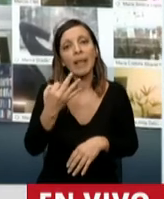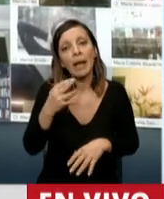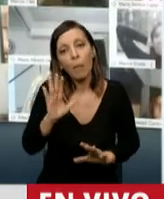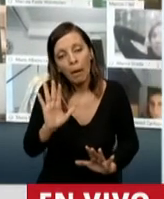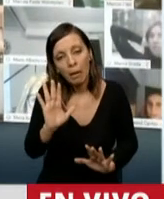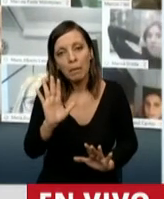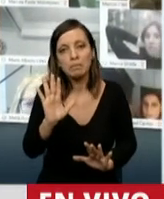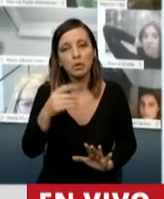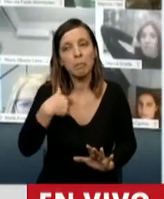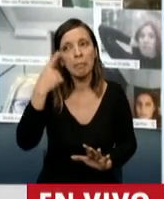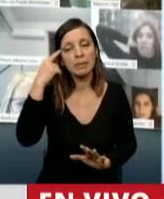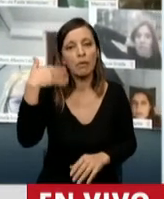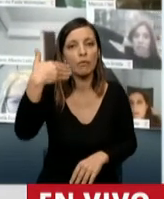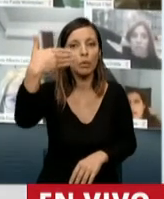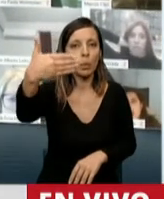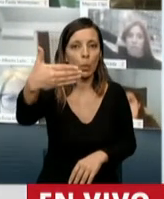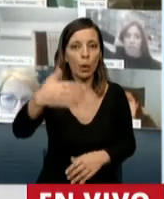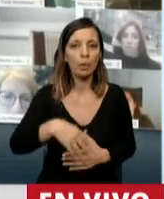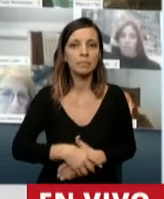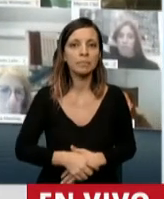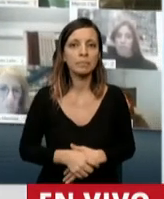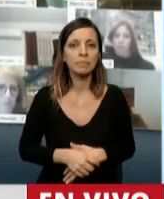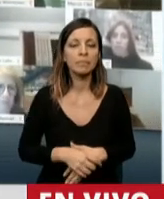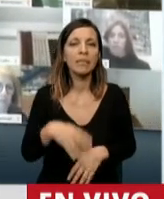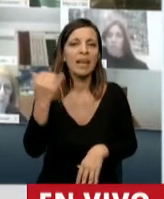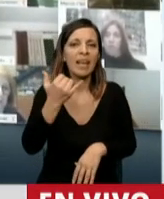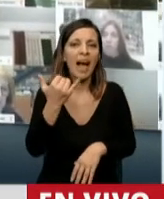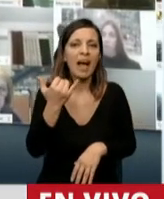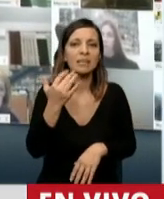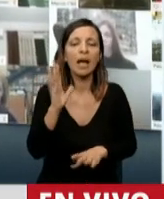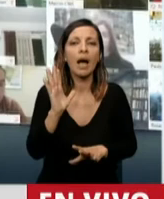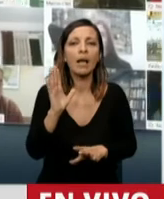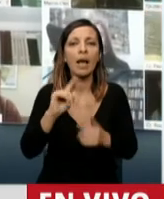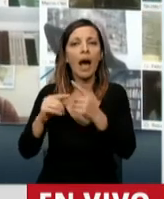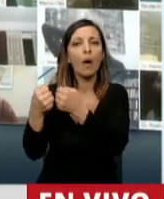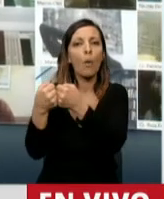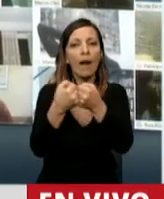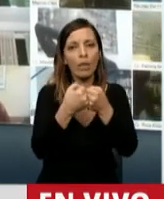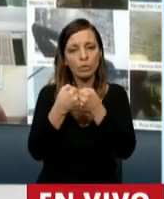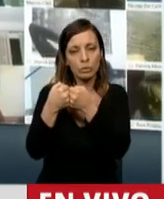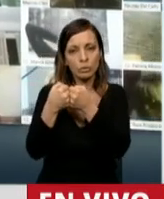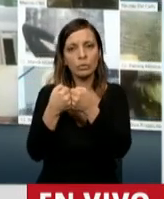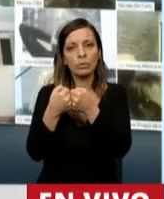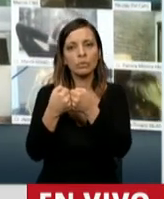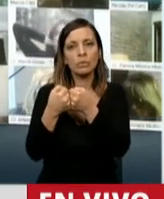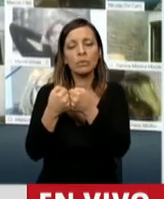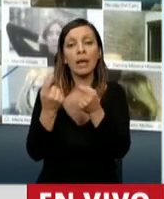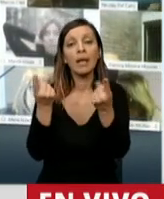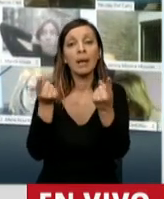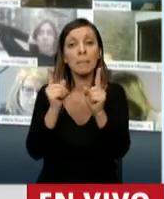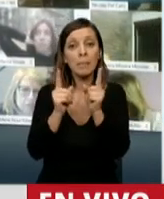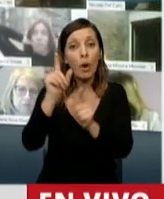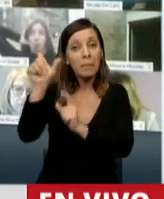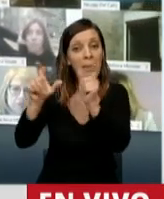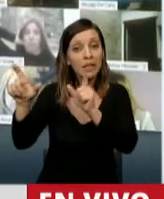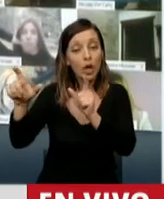poco mirando al futuro, que existan estos mismos acuerdos sobre algo que creo que estos mismos